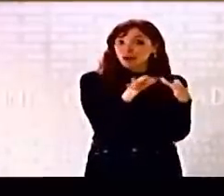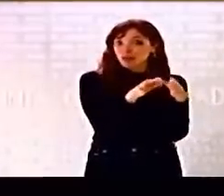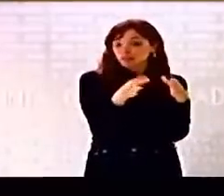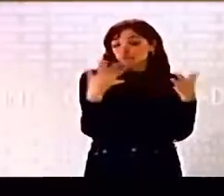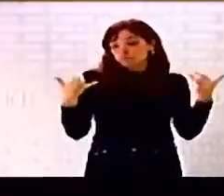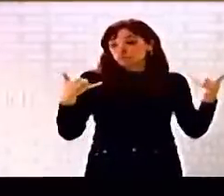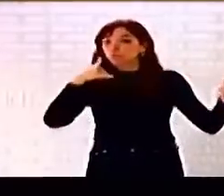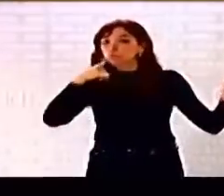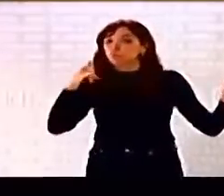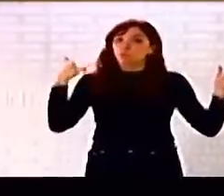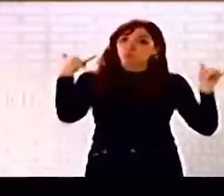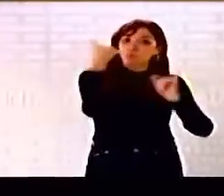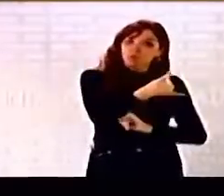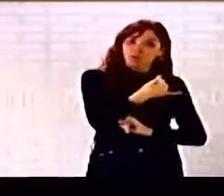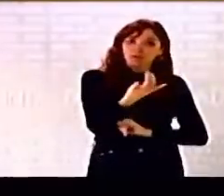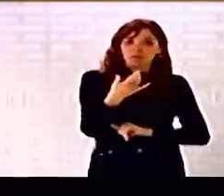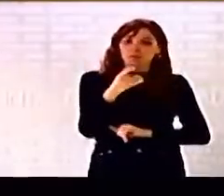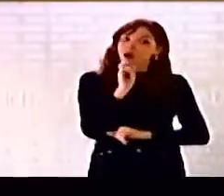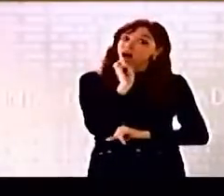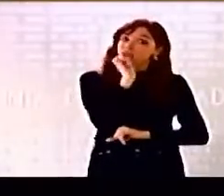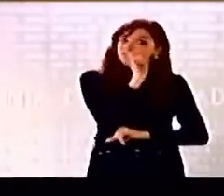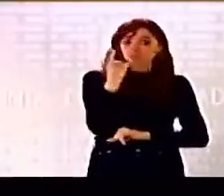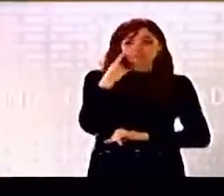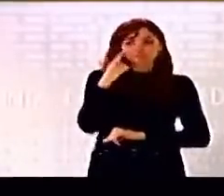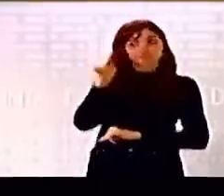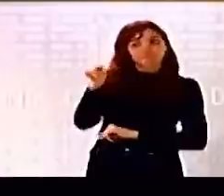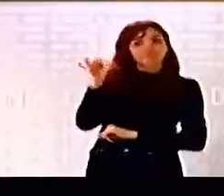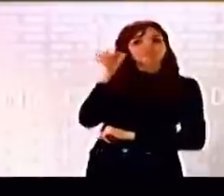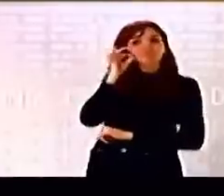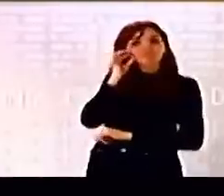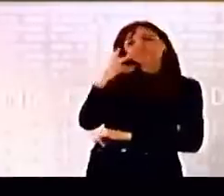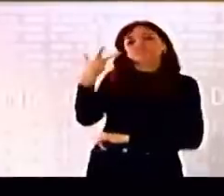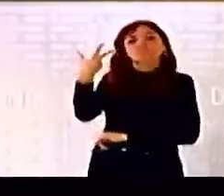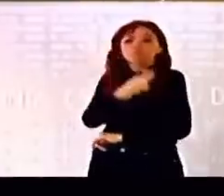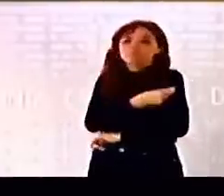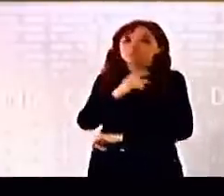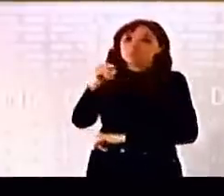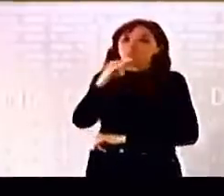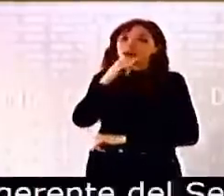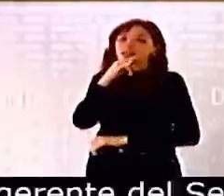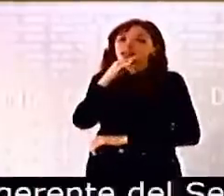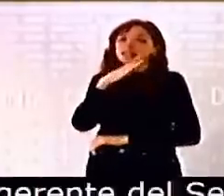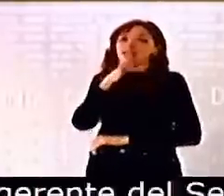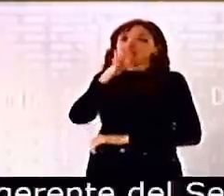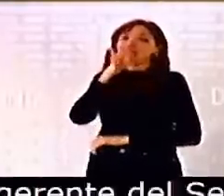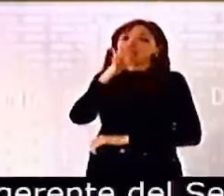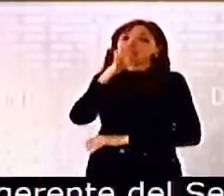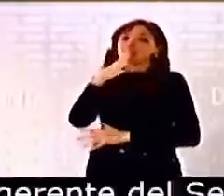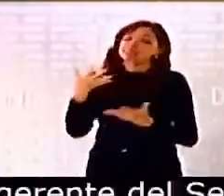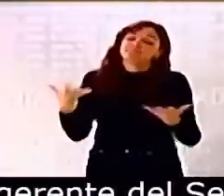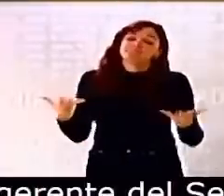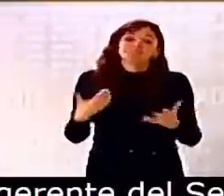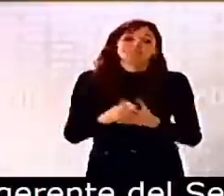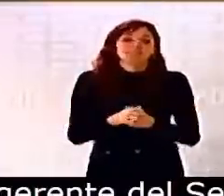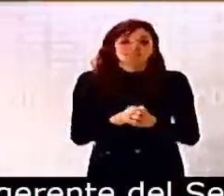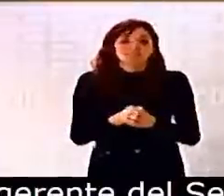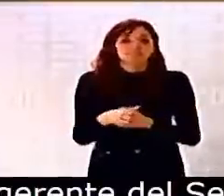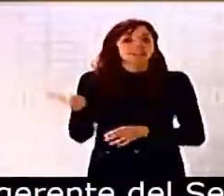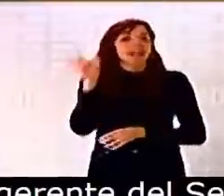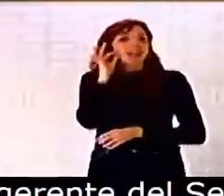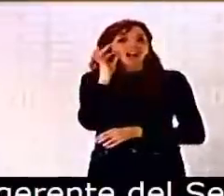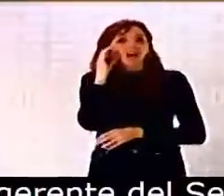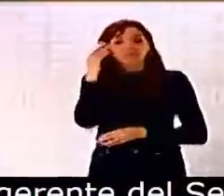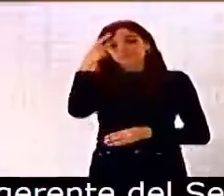teléfono para advertirle de la irregularidad que había cometido. Y, por lo tanto, ella